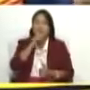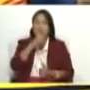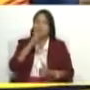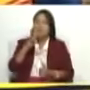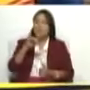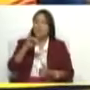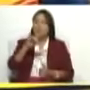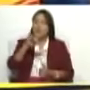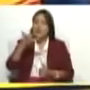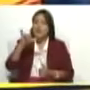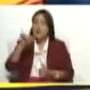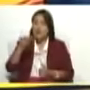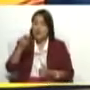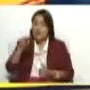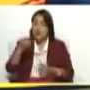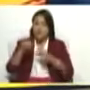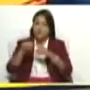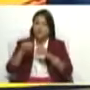correcto